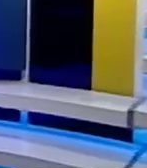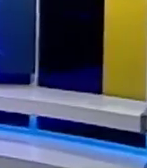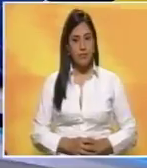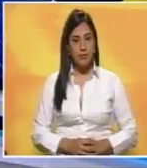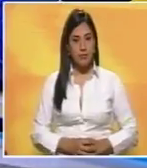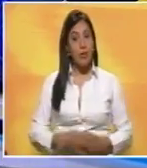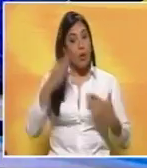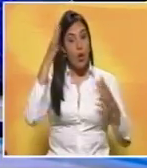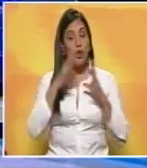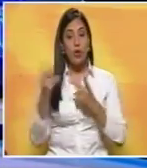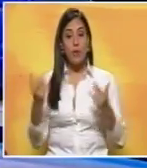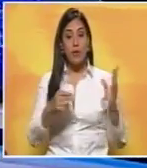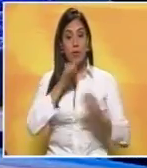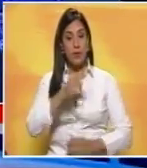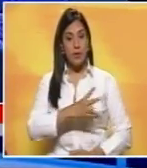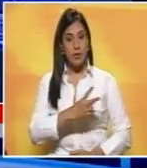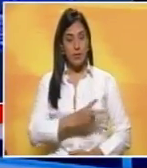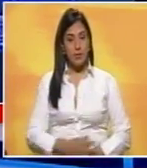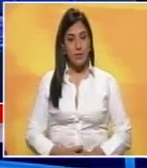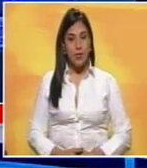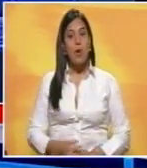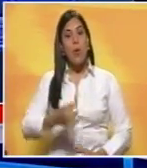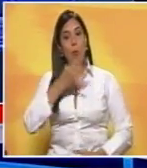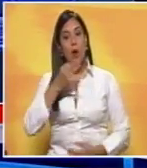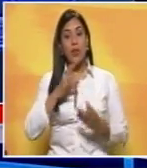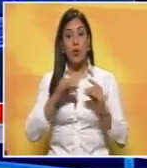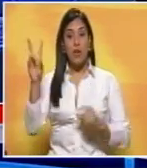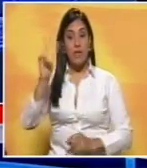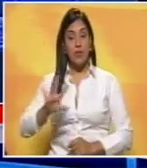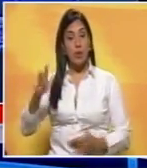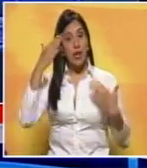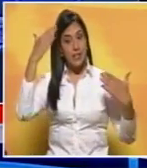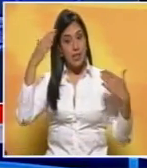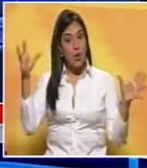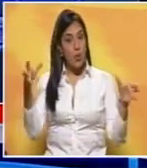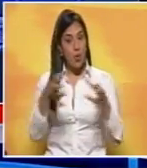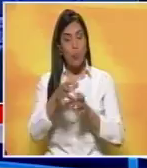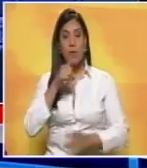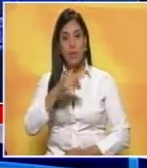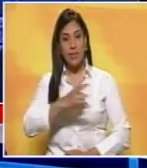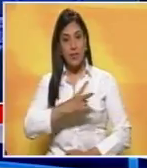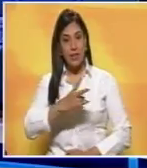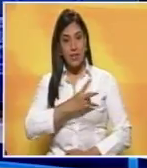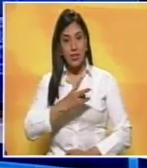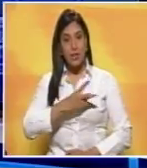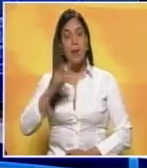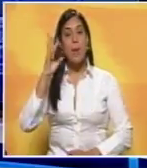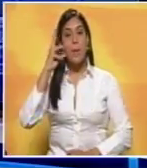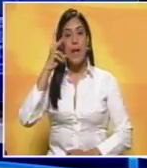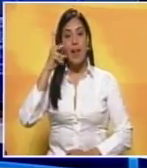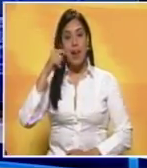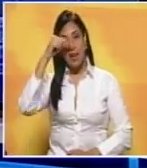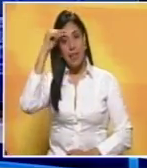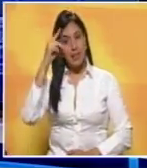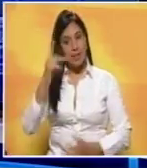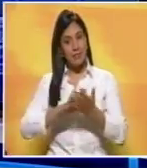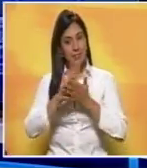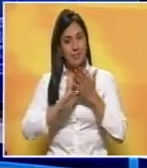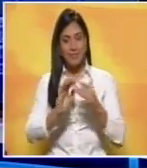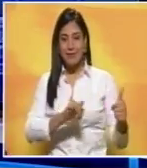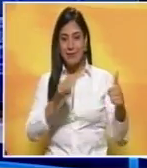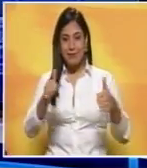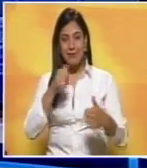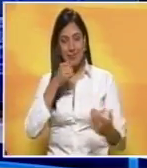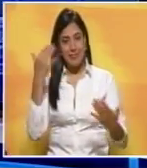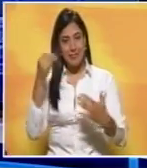Hola, bienvenidos a la emisión meridiana de su Noticiero Venevisión. Muy buenas tardes, Venezuela. Les saludamos en nombre del equipo de Noticiero Venevisión, Milagros Zambrano y esta servidora